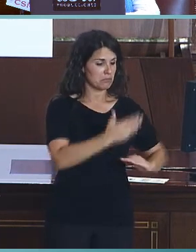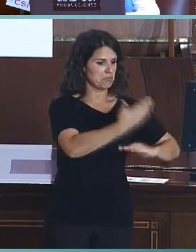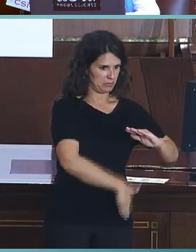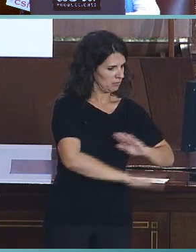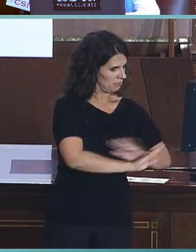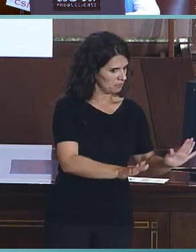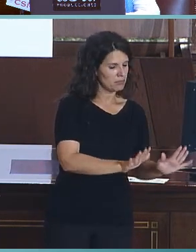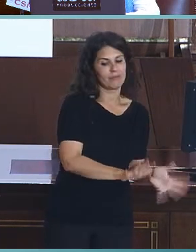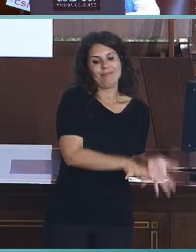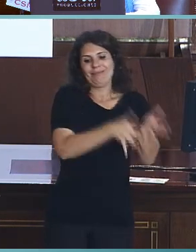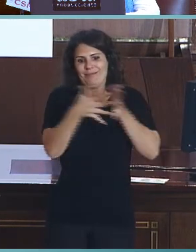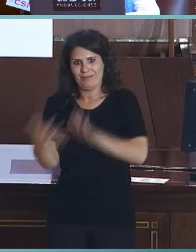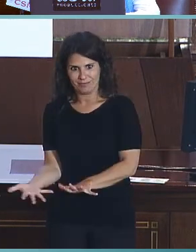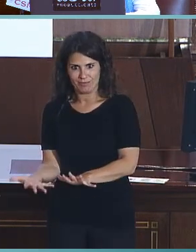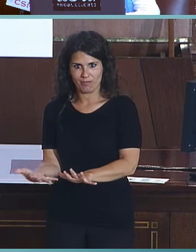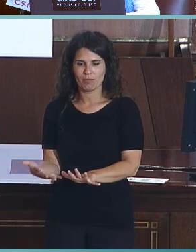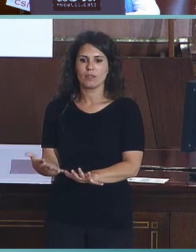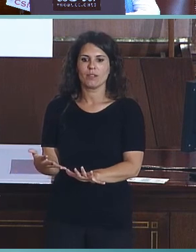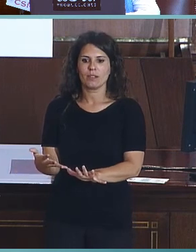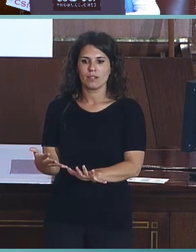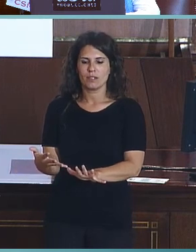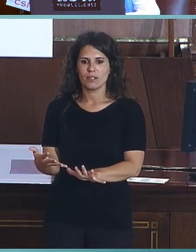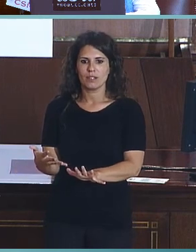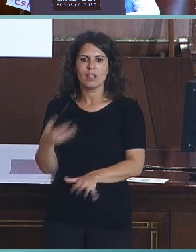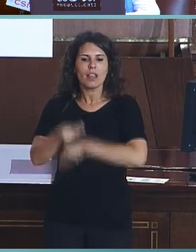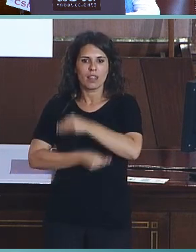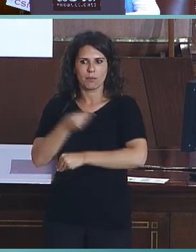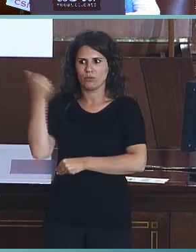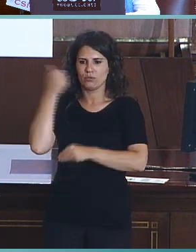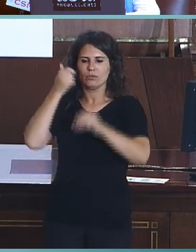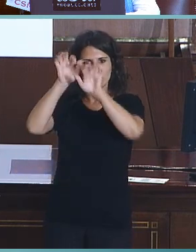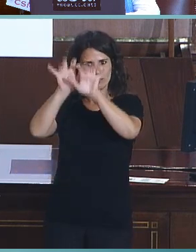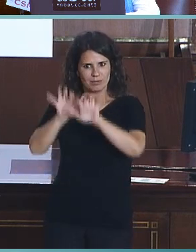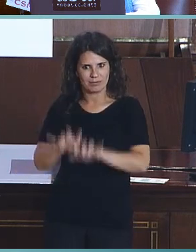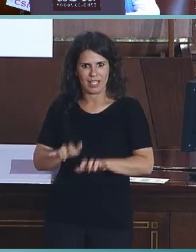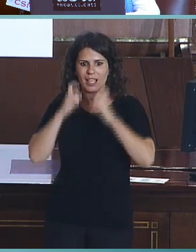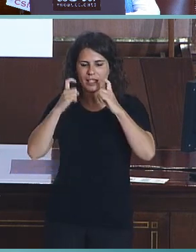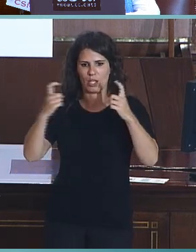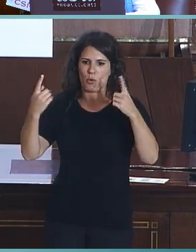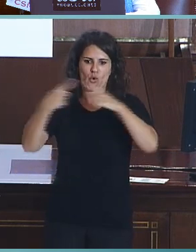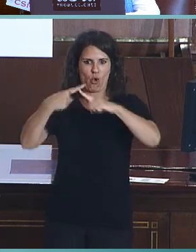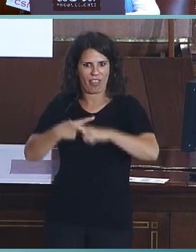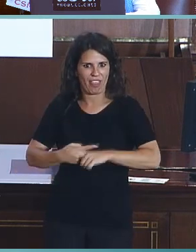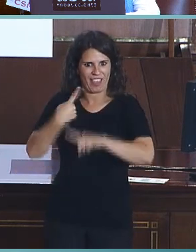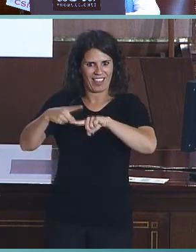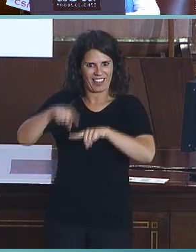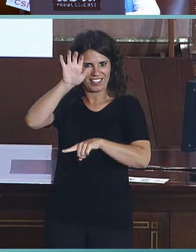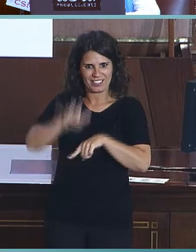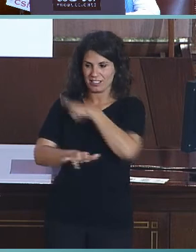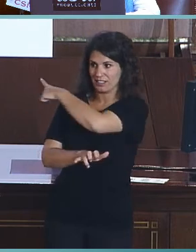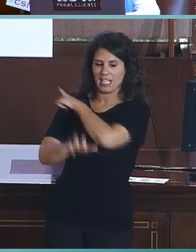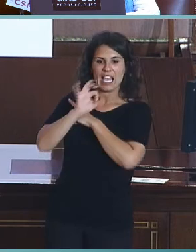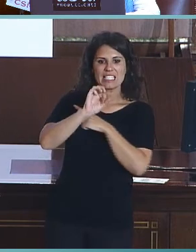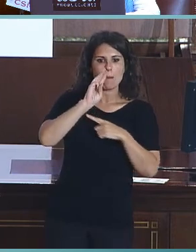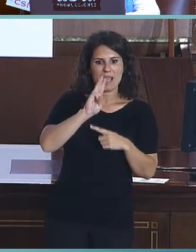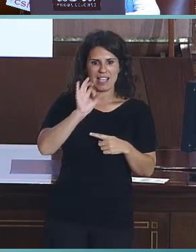los normalizamos y los procesamos a través del programa de estadística